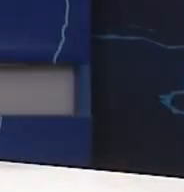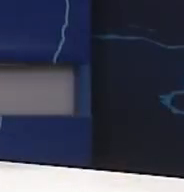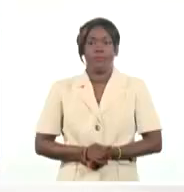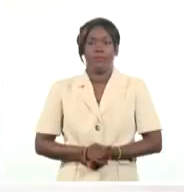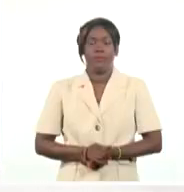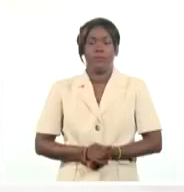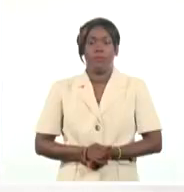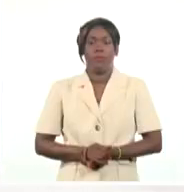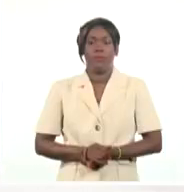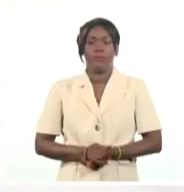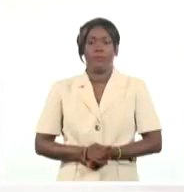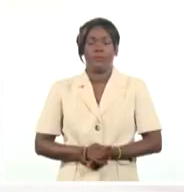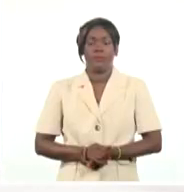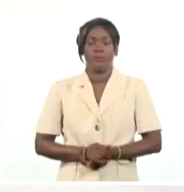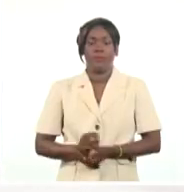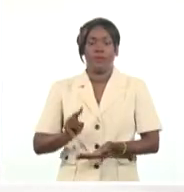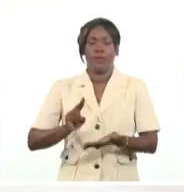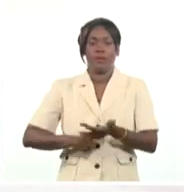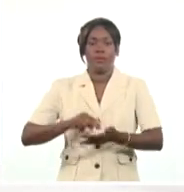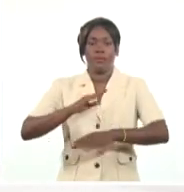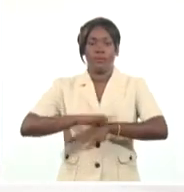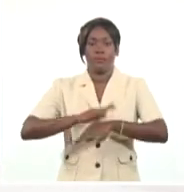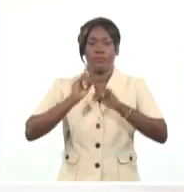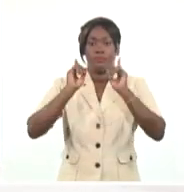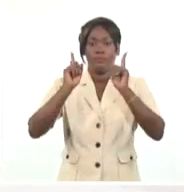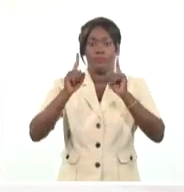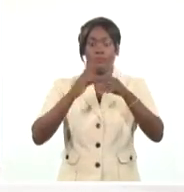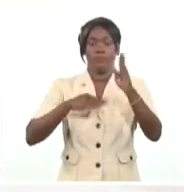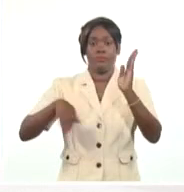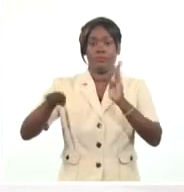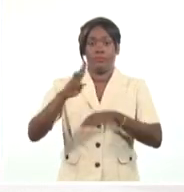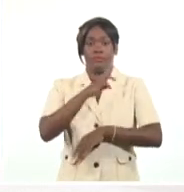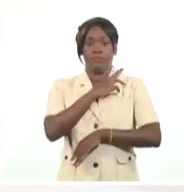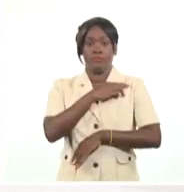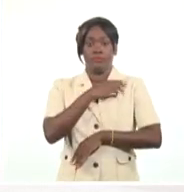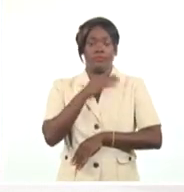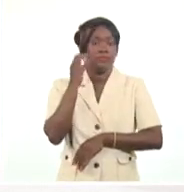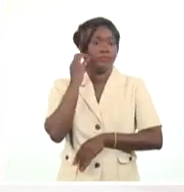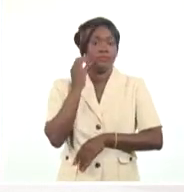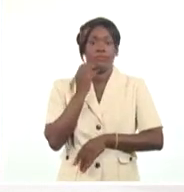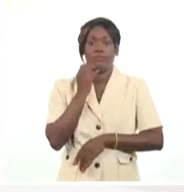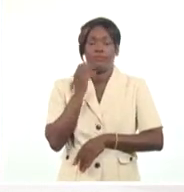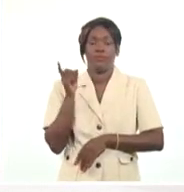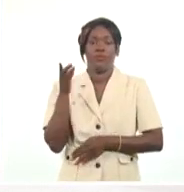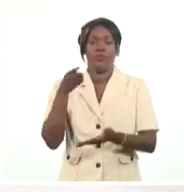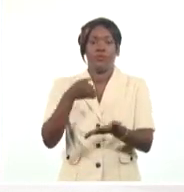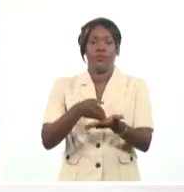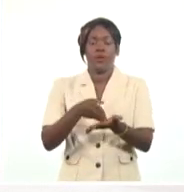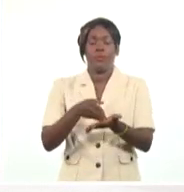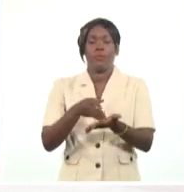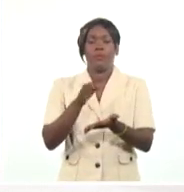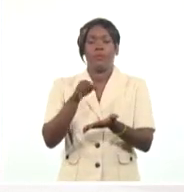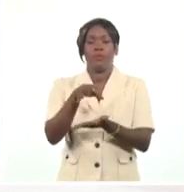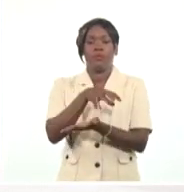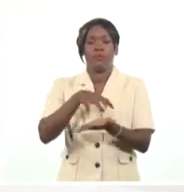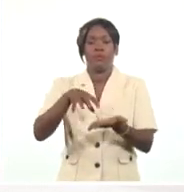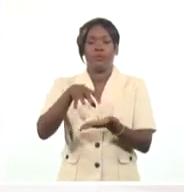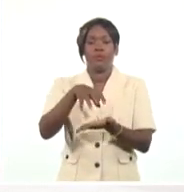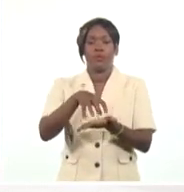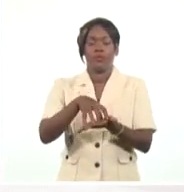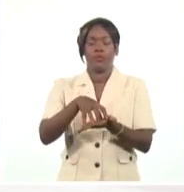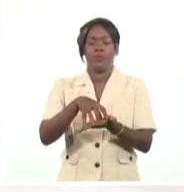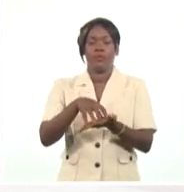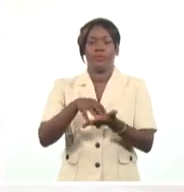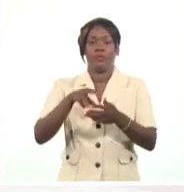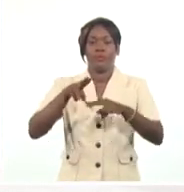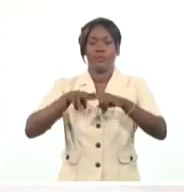El miembro del Buró Político y primer ministro de la República de Cuba, Manuel Marrero Cruz, en visita a la provincia de Holguín, recorrió el municipio de